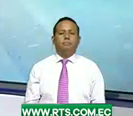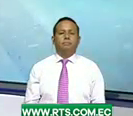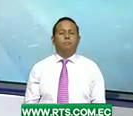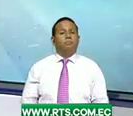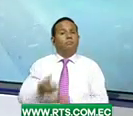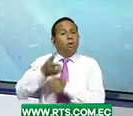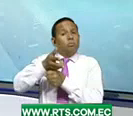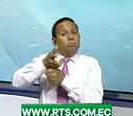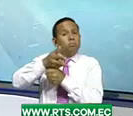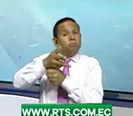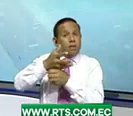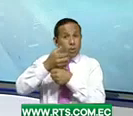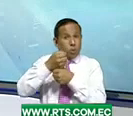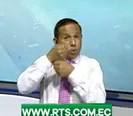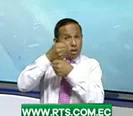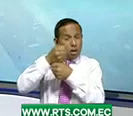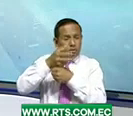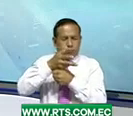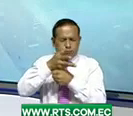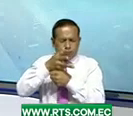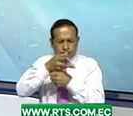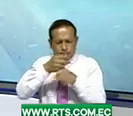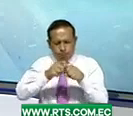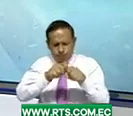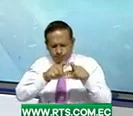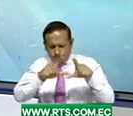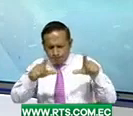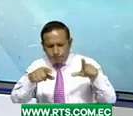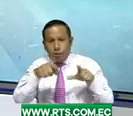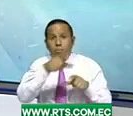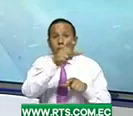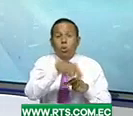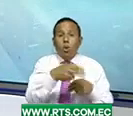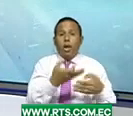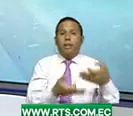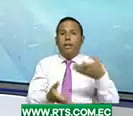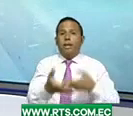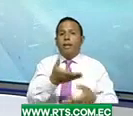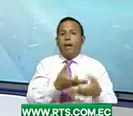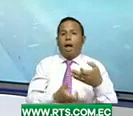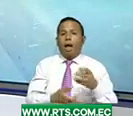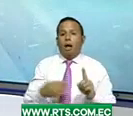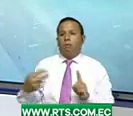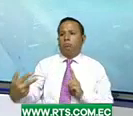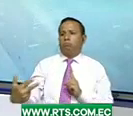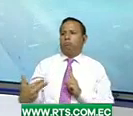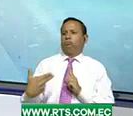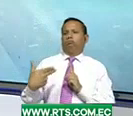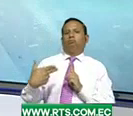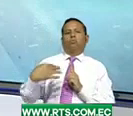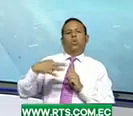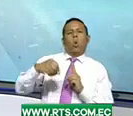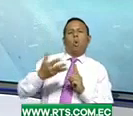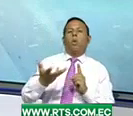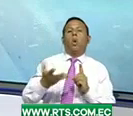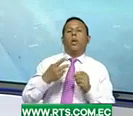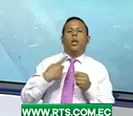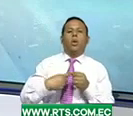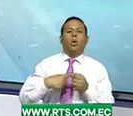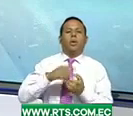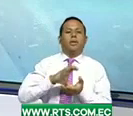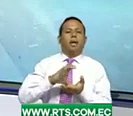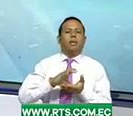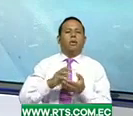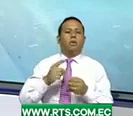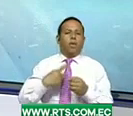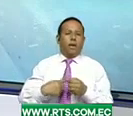Cámaras de seguridad captaron un robo a la propietaria de una tienda ubicada en el sector La América, en el centro norte de Quito. Los dueños de